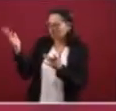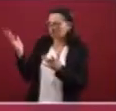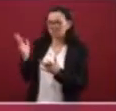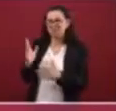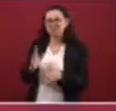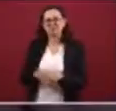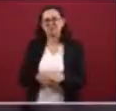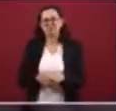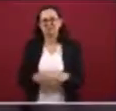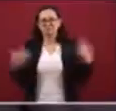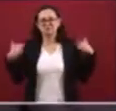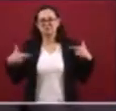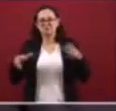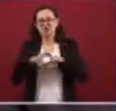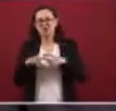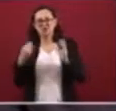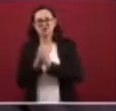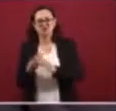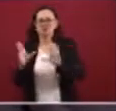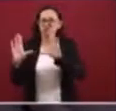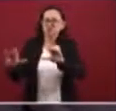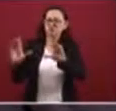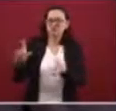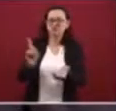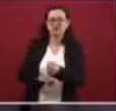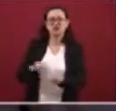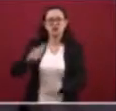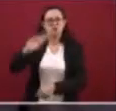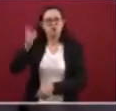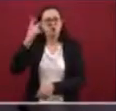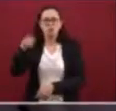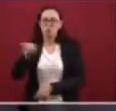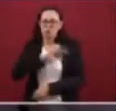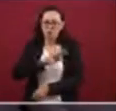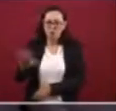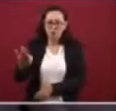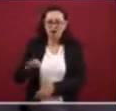a dar clases a una universidad,